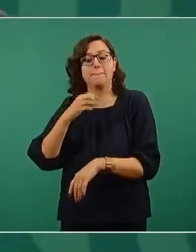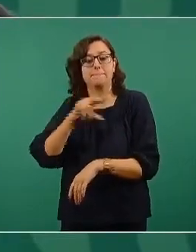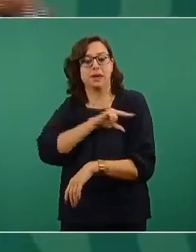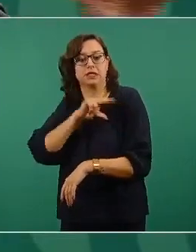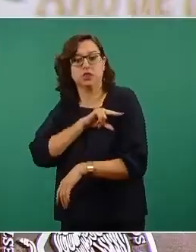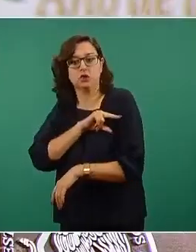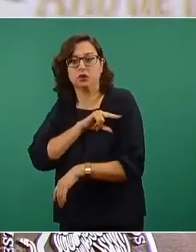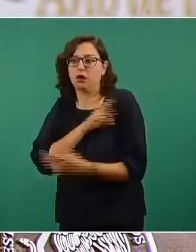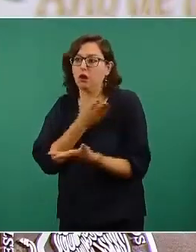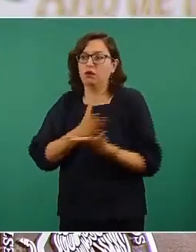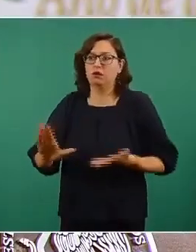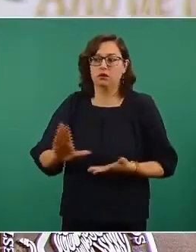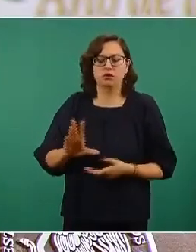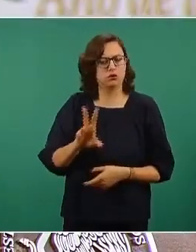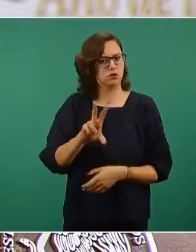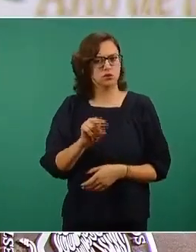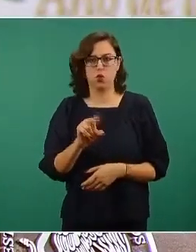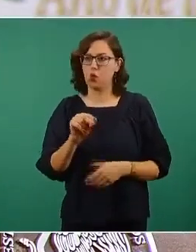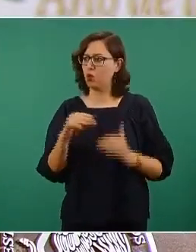es para todos.